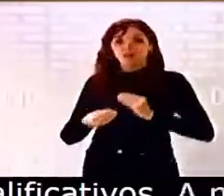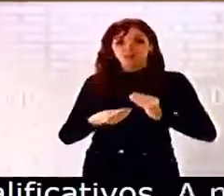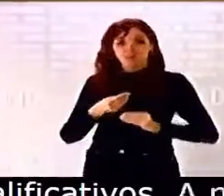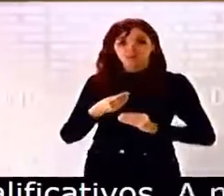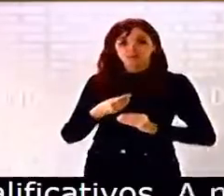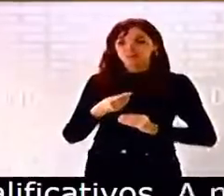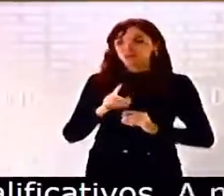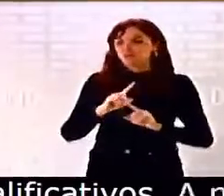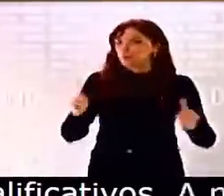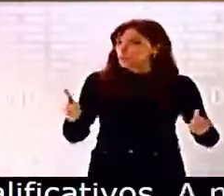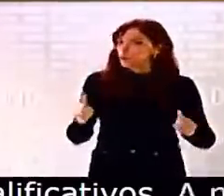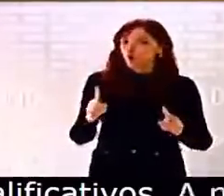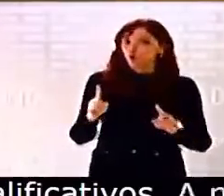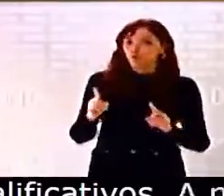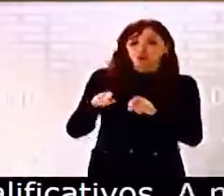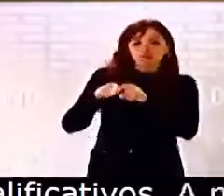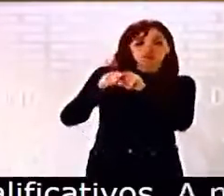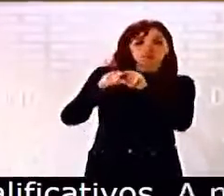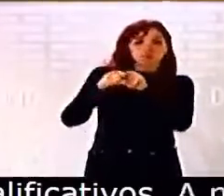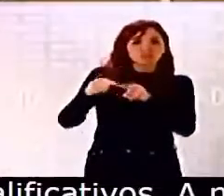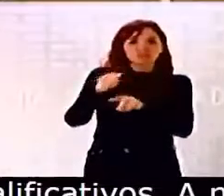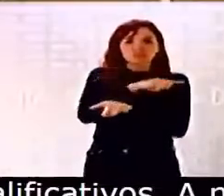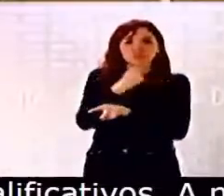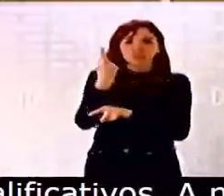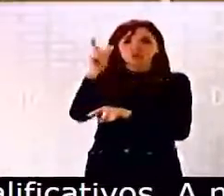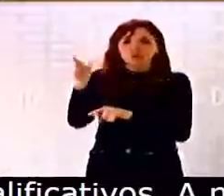ni cebarme con quien ha cometido un error.